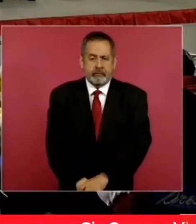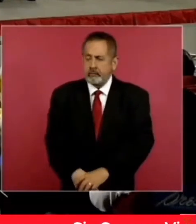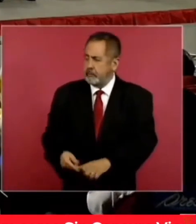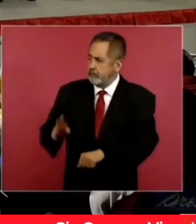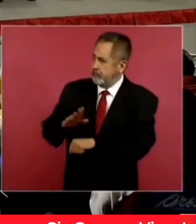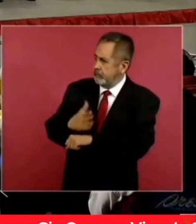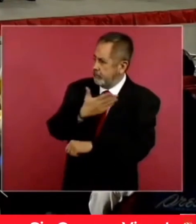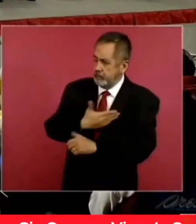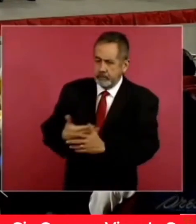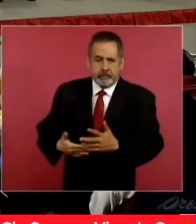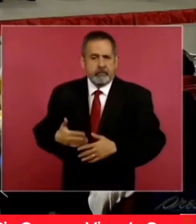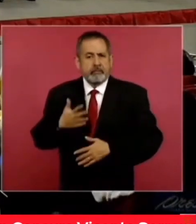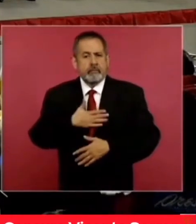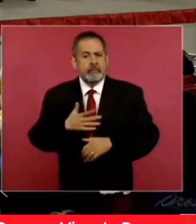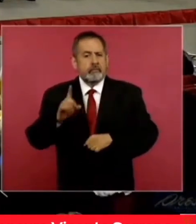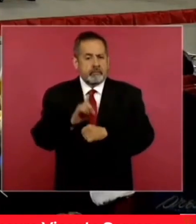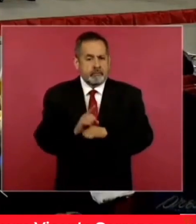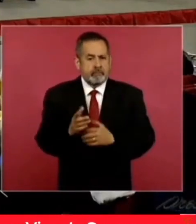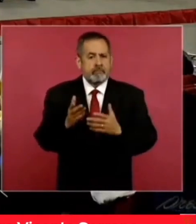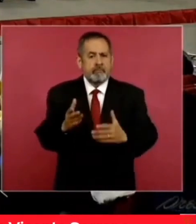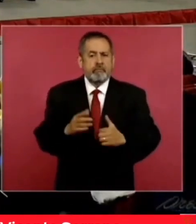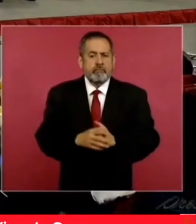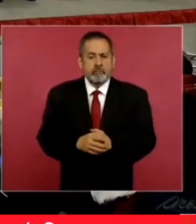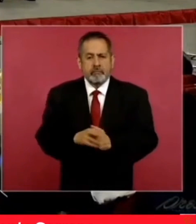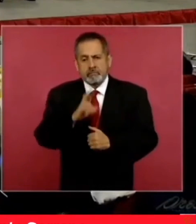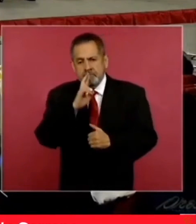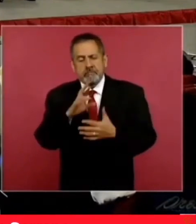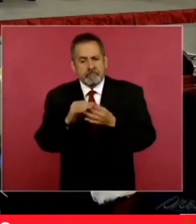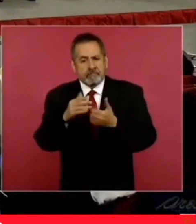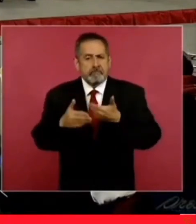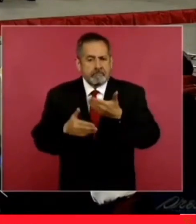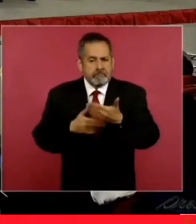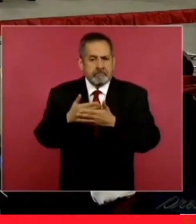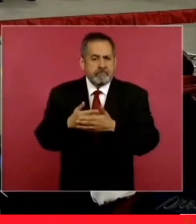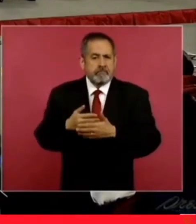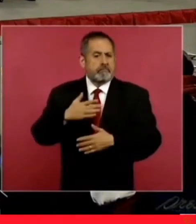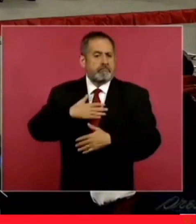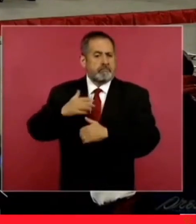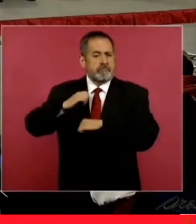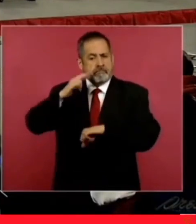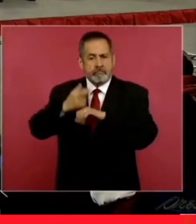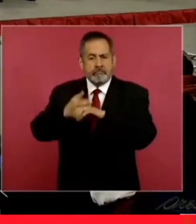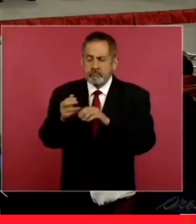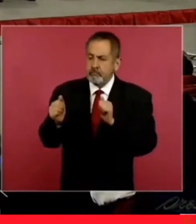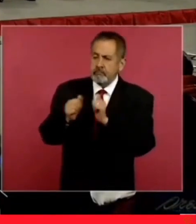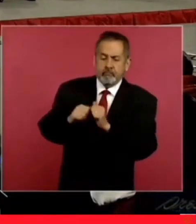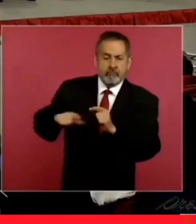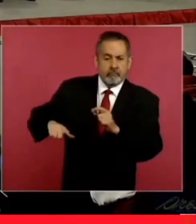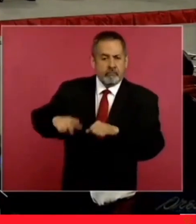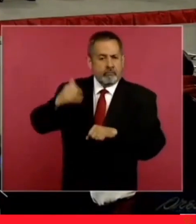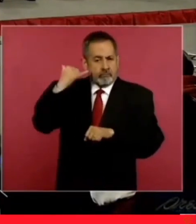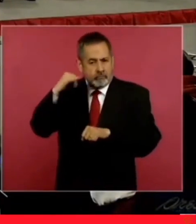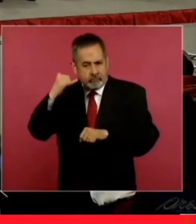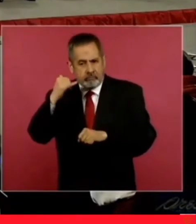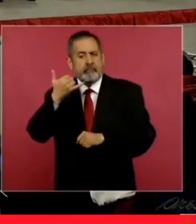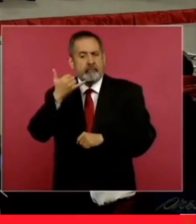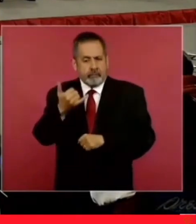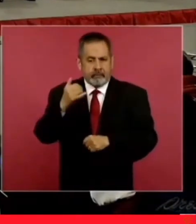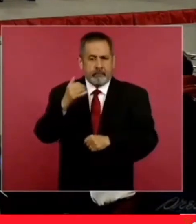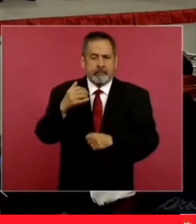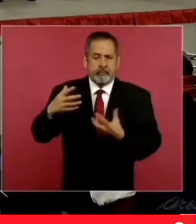Con su permiso, señor presidente, muy buenos días. Para reportar el avance de los proyectos que estamos realizando en conjunto entre el gobierno de Yucatán y el gobierno